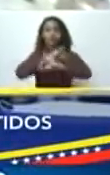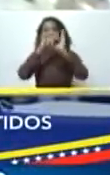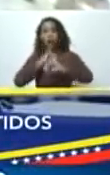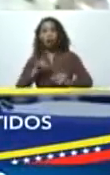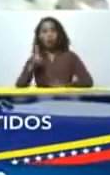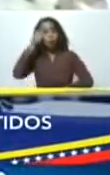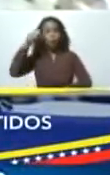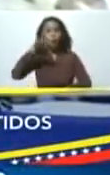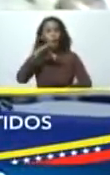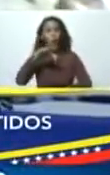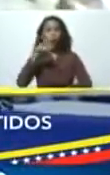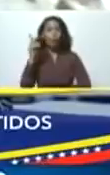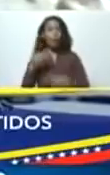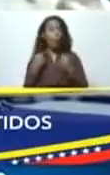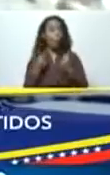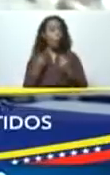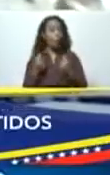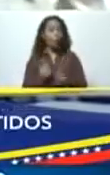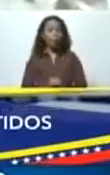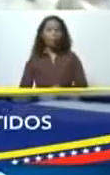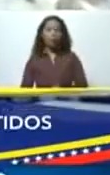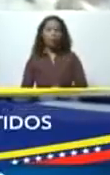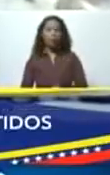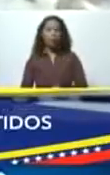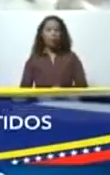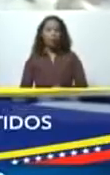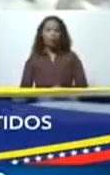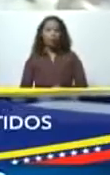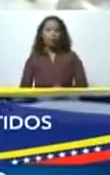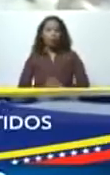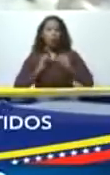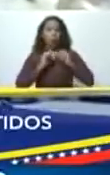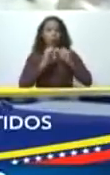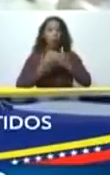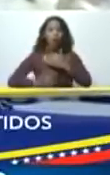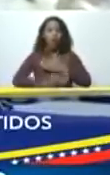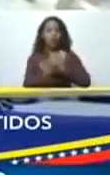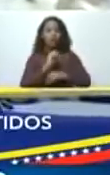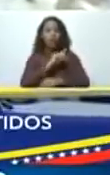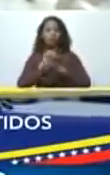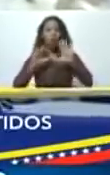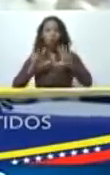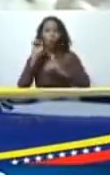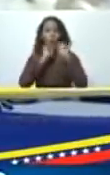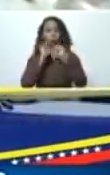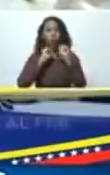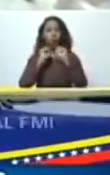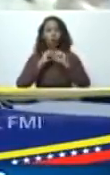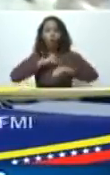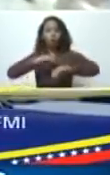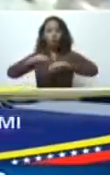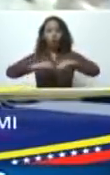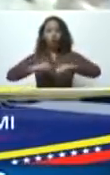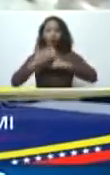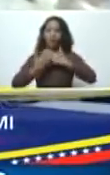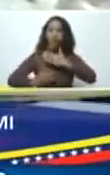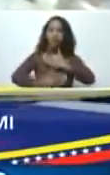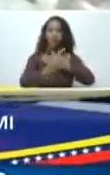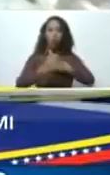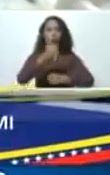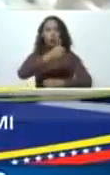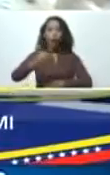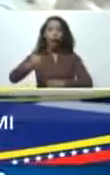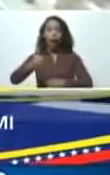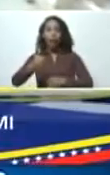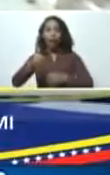del pueblo, es económica. Es seguir avanzando en los 18 motores, avanzando, mira, cada motor,